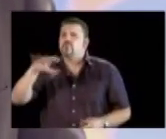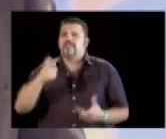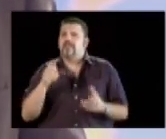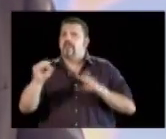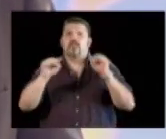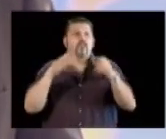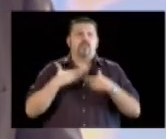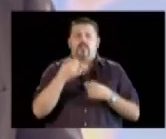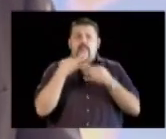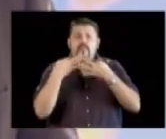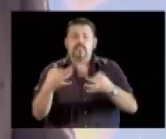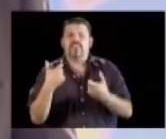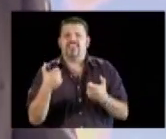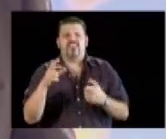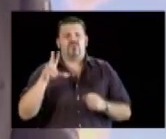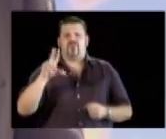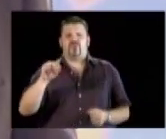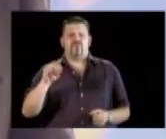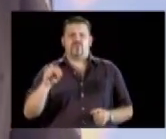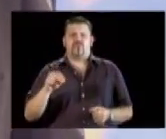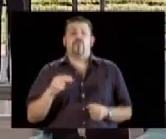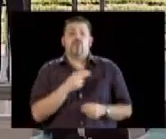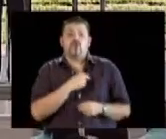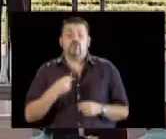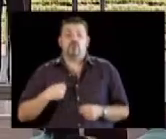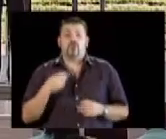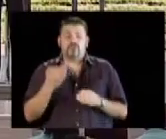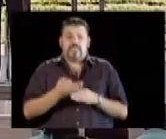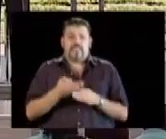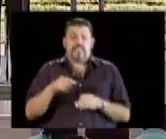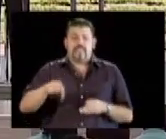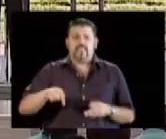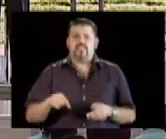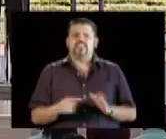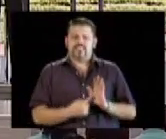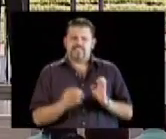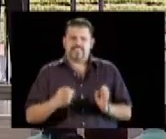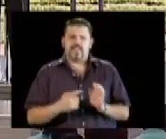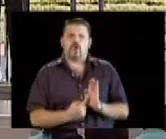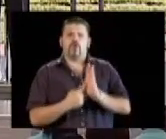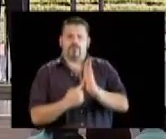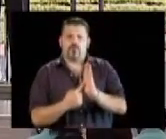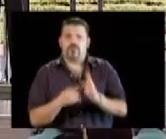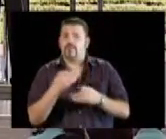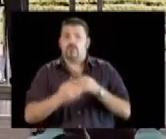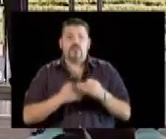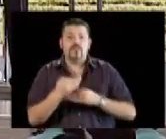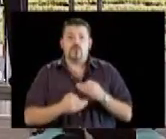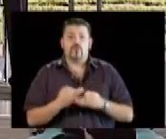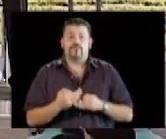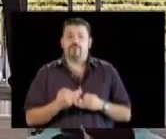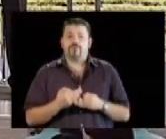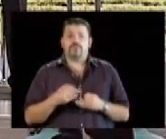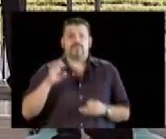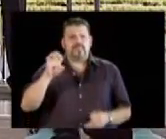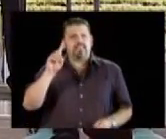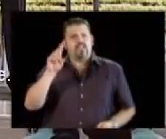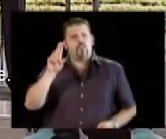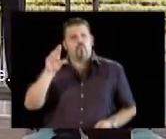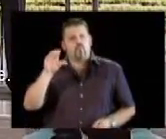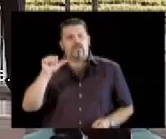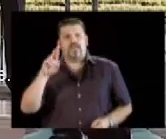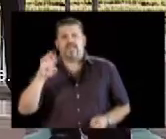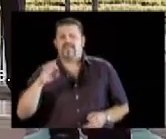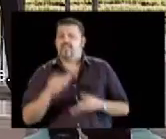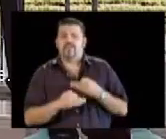Y después de 11 años está claro el éxito de Educare, está comprobado con muchos niños que han salido ya de Educare y unos que van a salir,